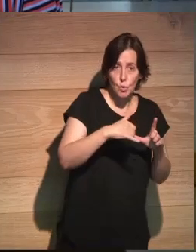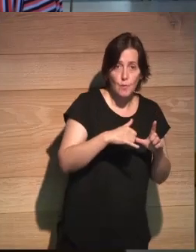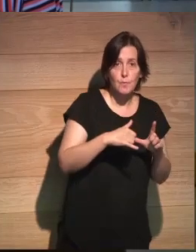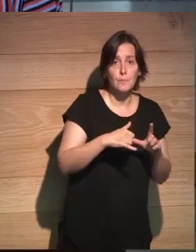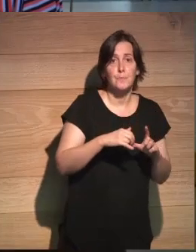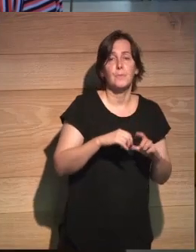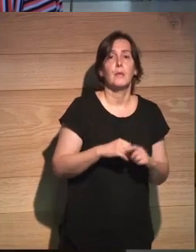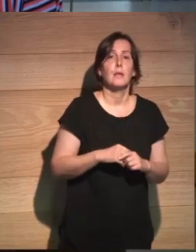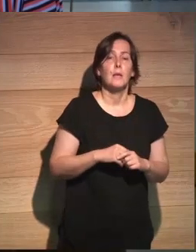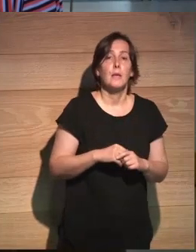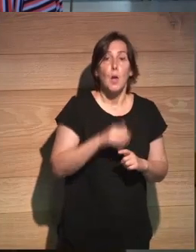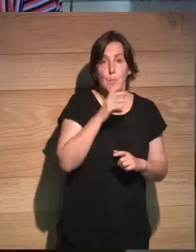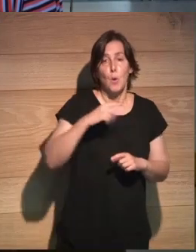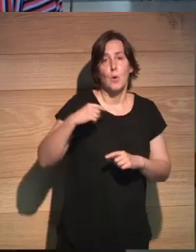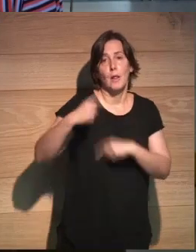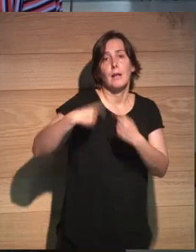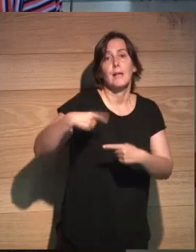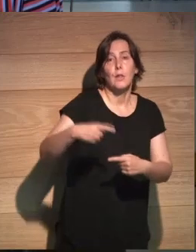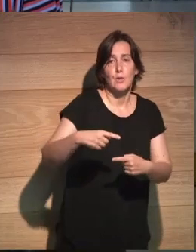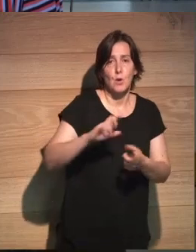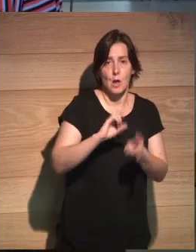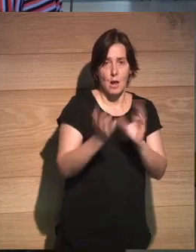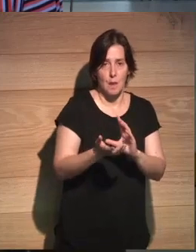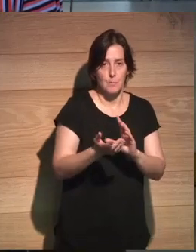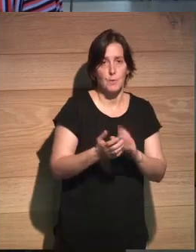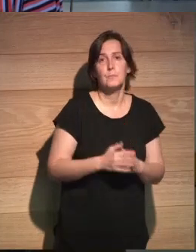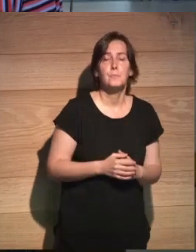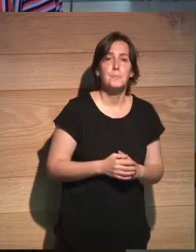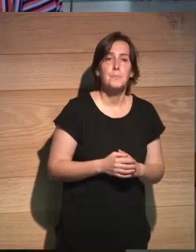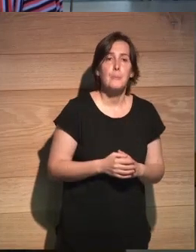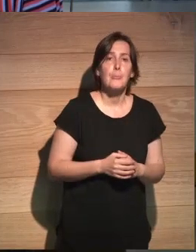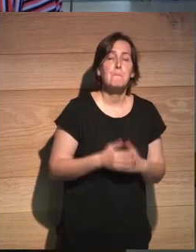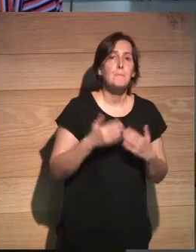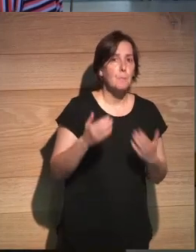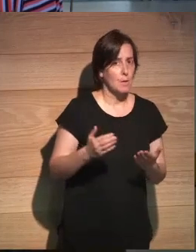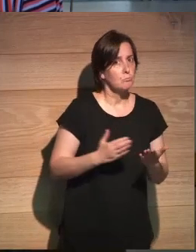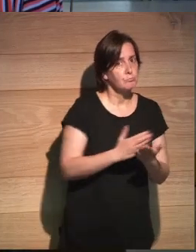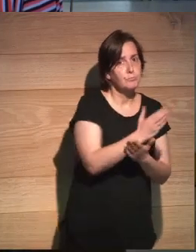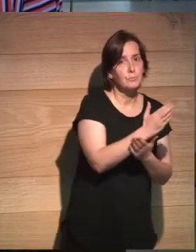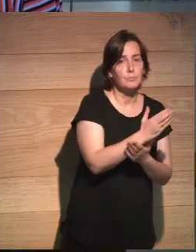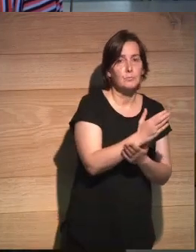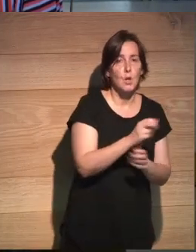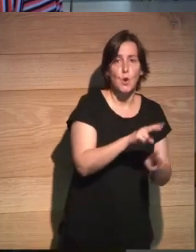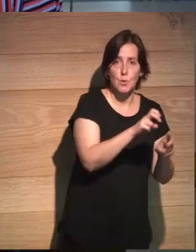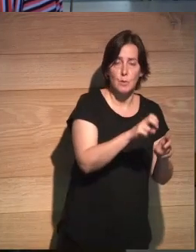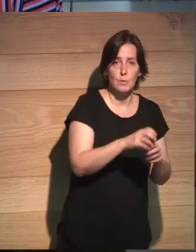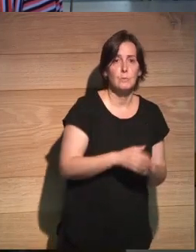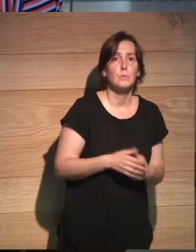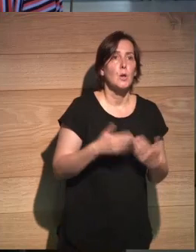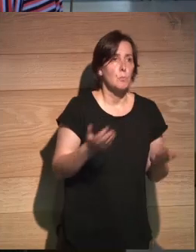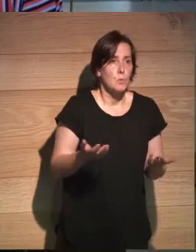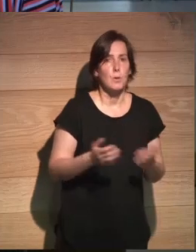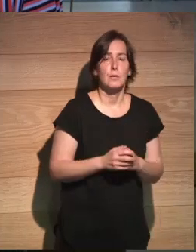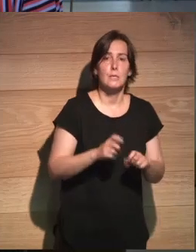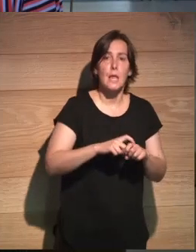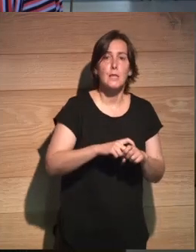yo creo, por un cambio generacional, pero ha abierto un canal nuevo. Simplemente por eso, bueno, pues hay